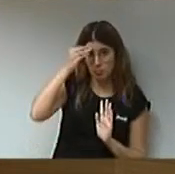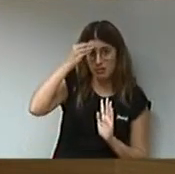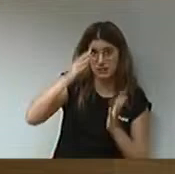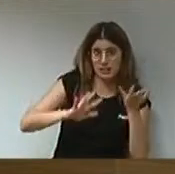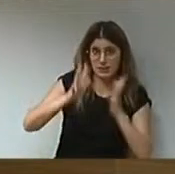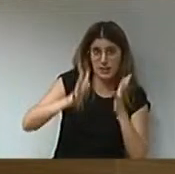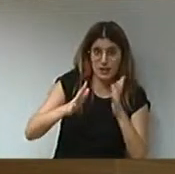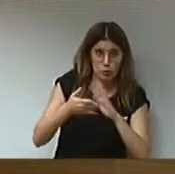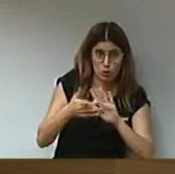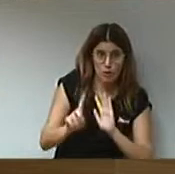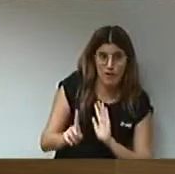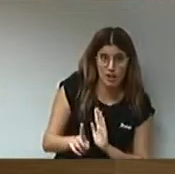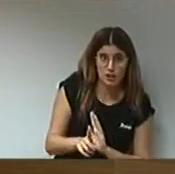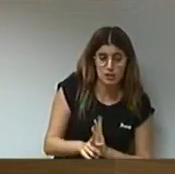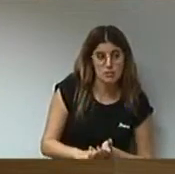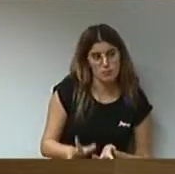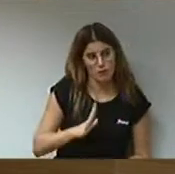puntillas?